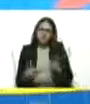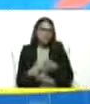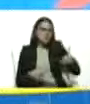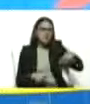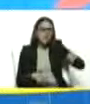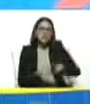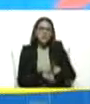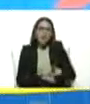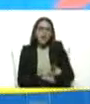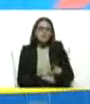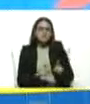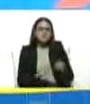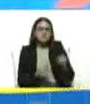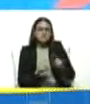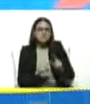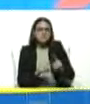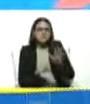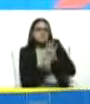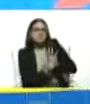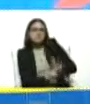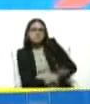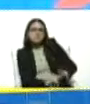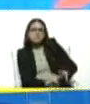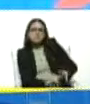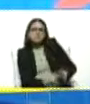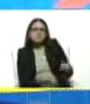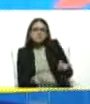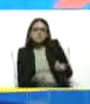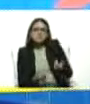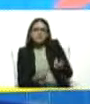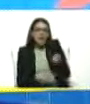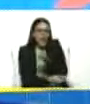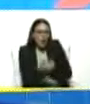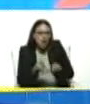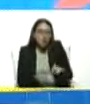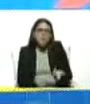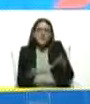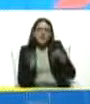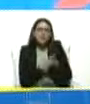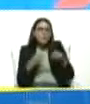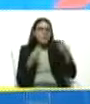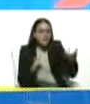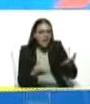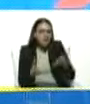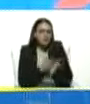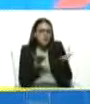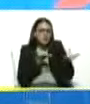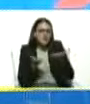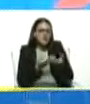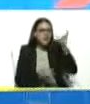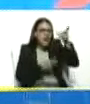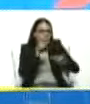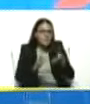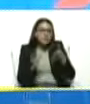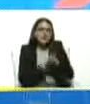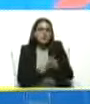pantalones, camisas, y la economía que produce bienes y servicios para satisfacer la vida de la gente,